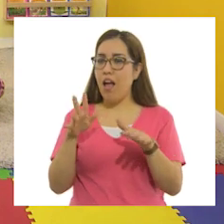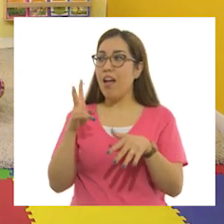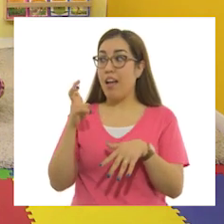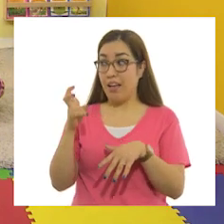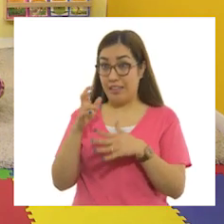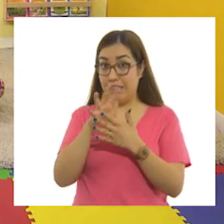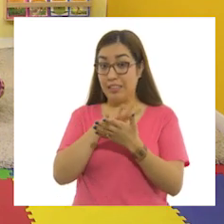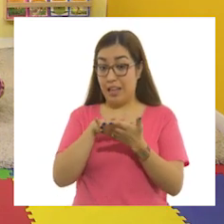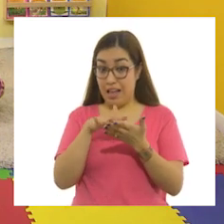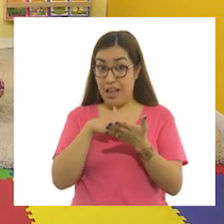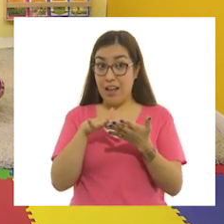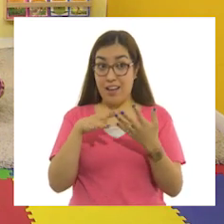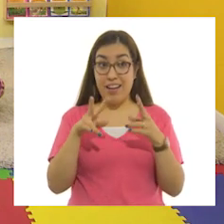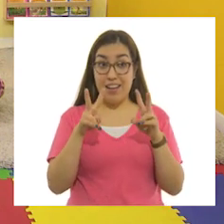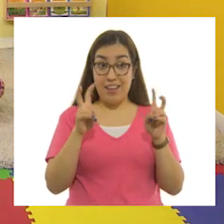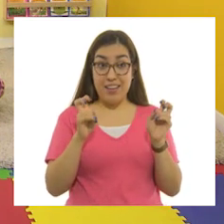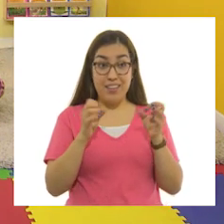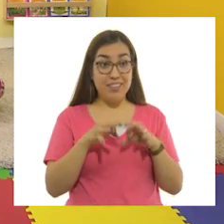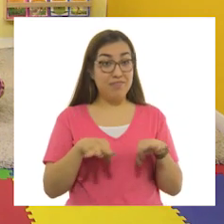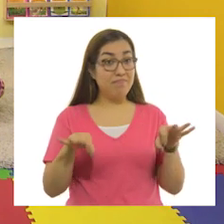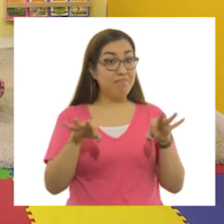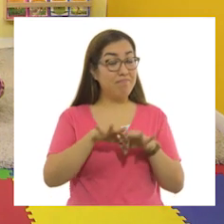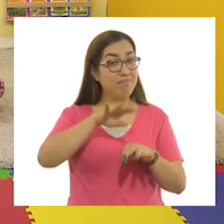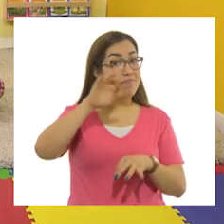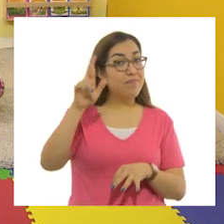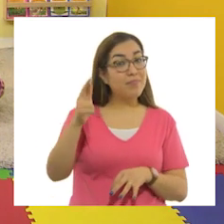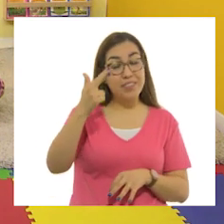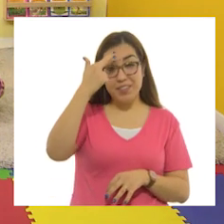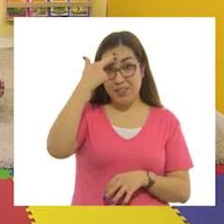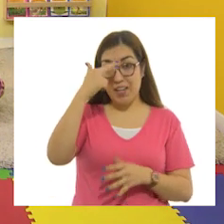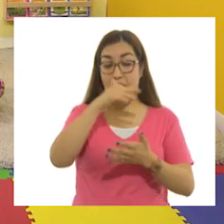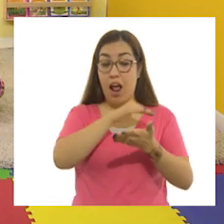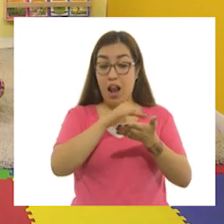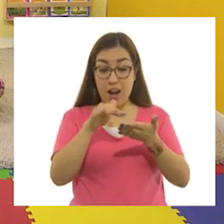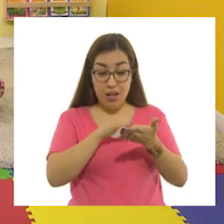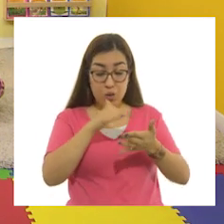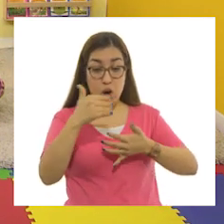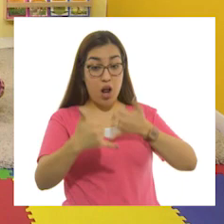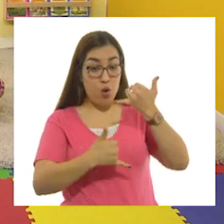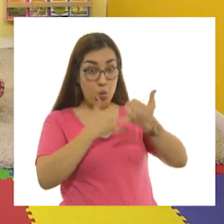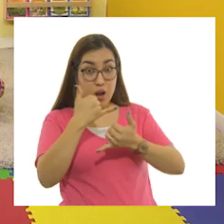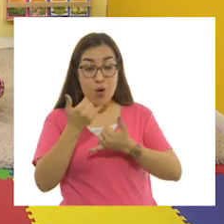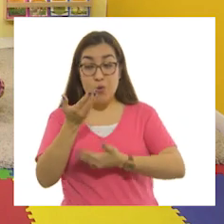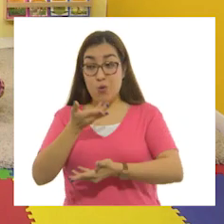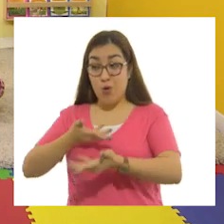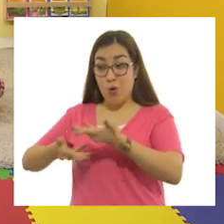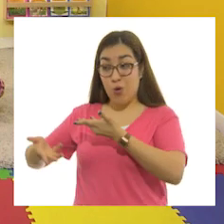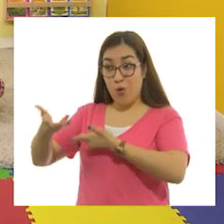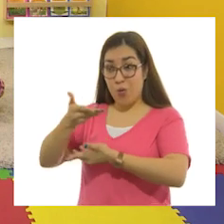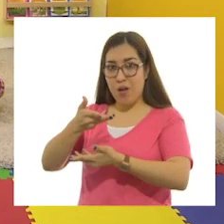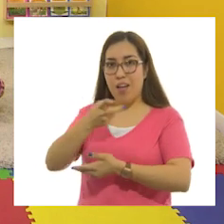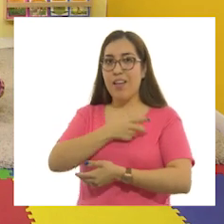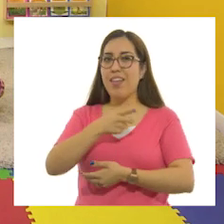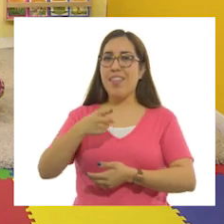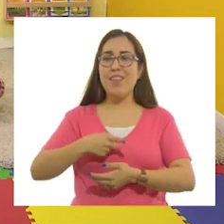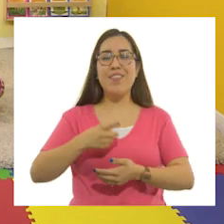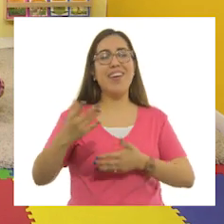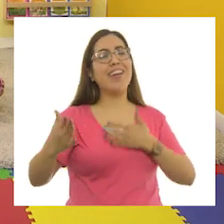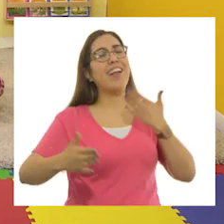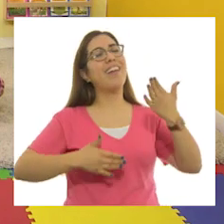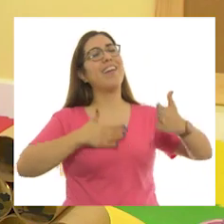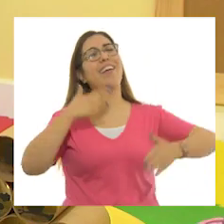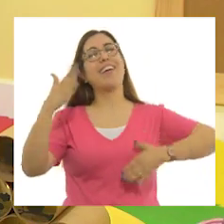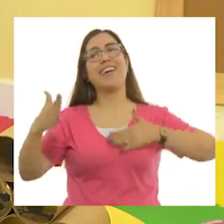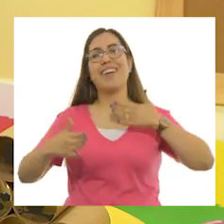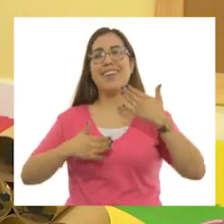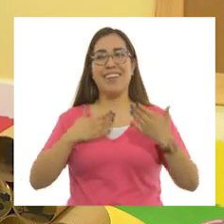adriana es muy importante recordar que la lectura el juego y la convivencia deben ser un momento de gozo y placer